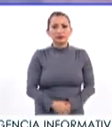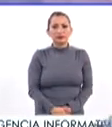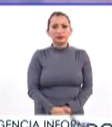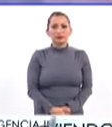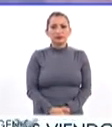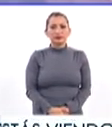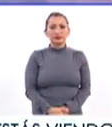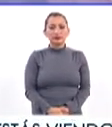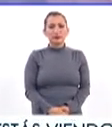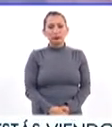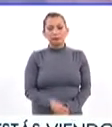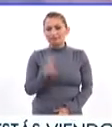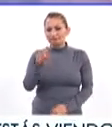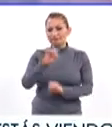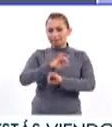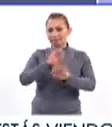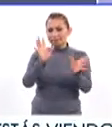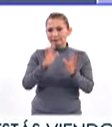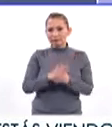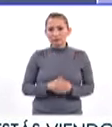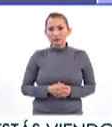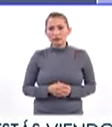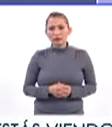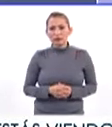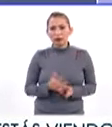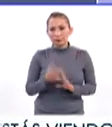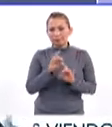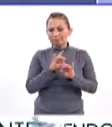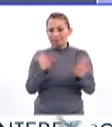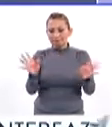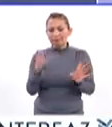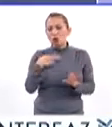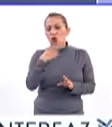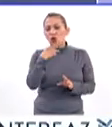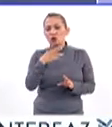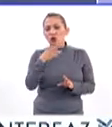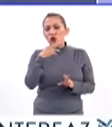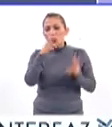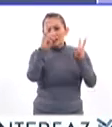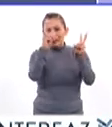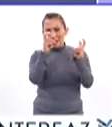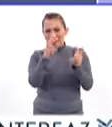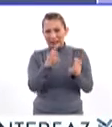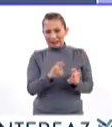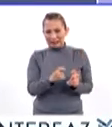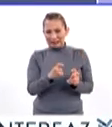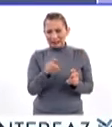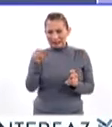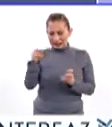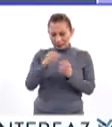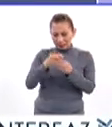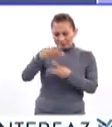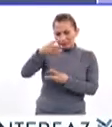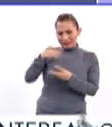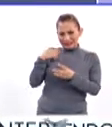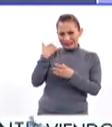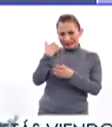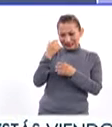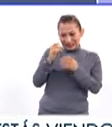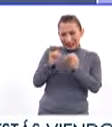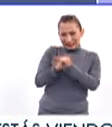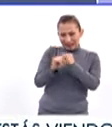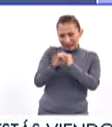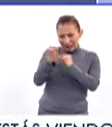haciendo? Es delicado, es muy delicado el manejo de los contenidos, porque bien, a partir